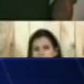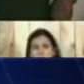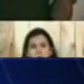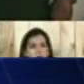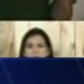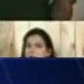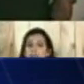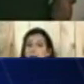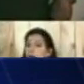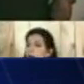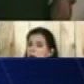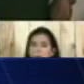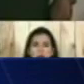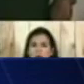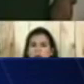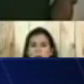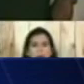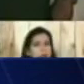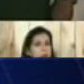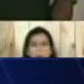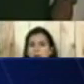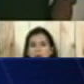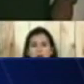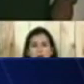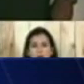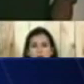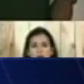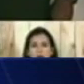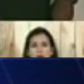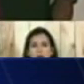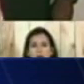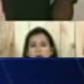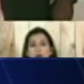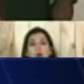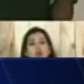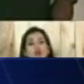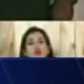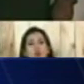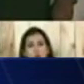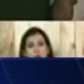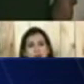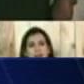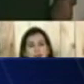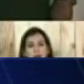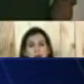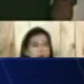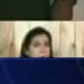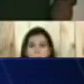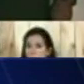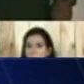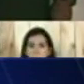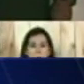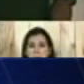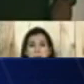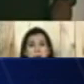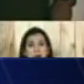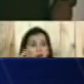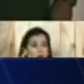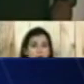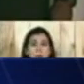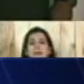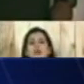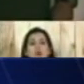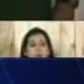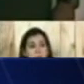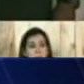Porque yo he buscado el diálogo y la paz por todas las vías. El mandatario nacional calificó como positivo el encuentro que sostuvo